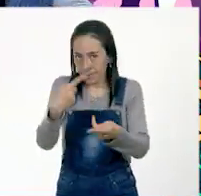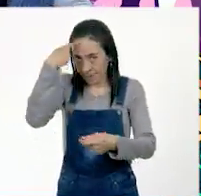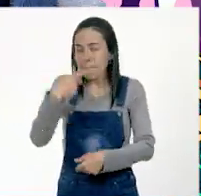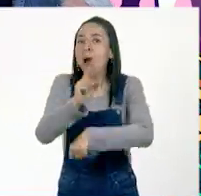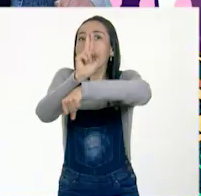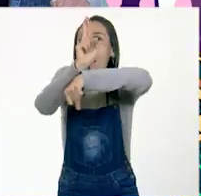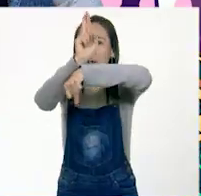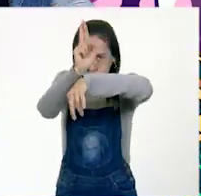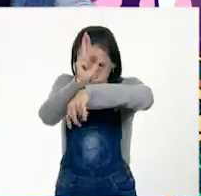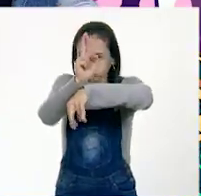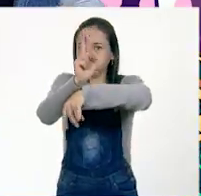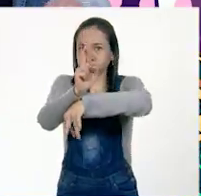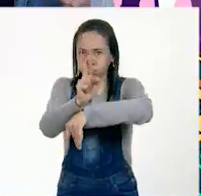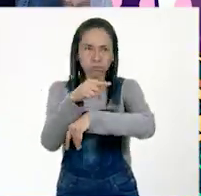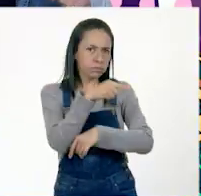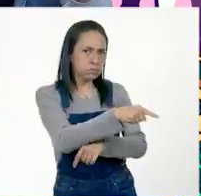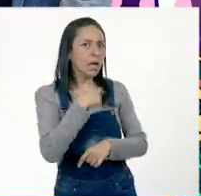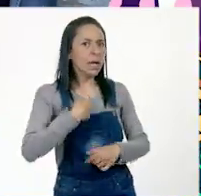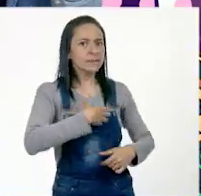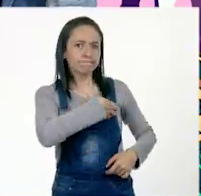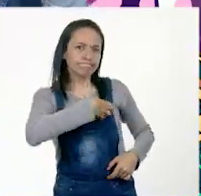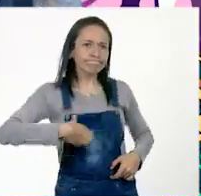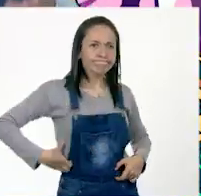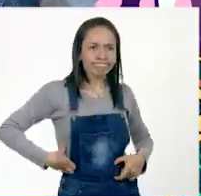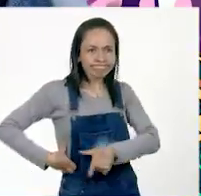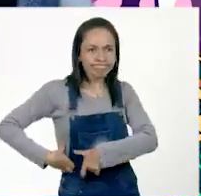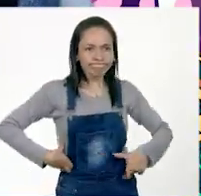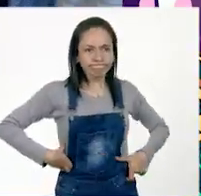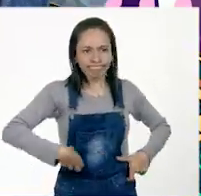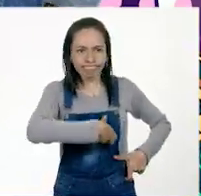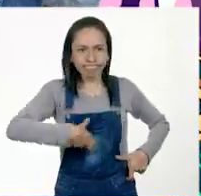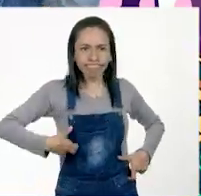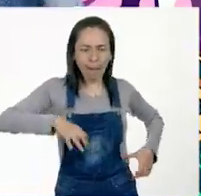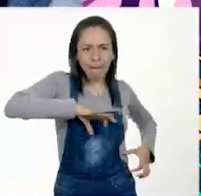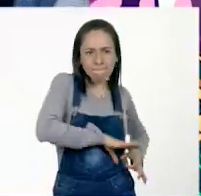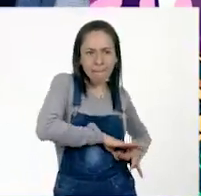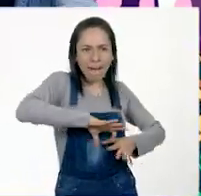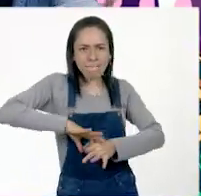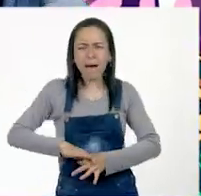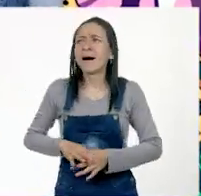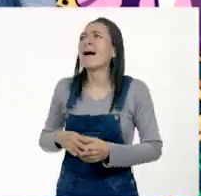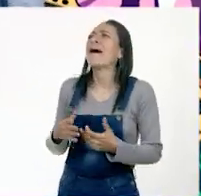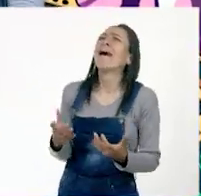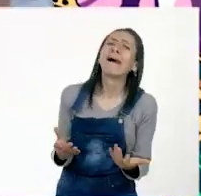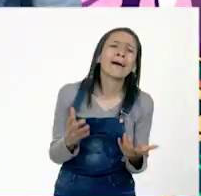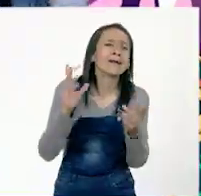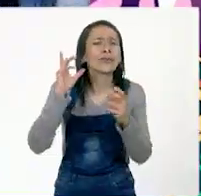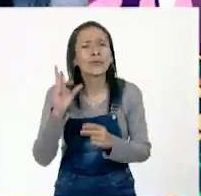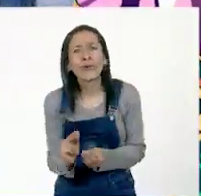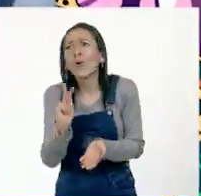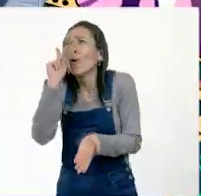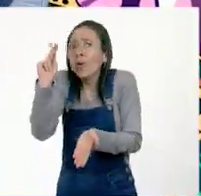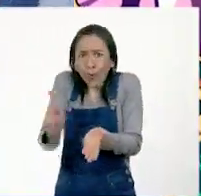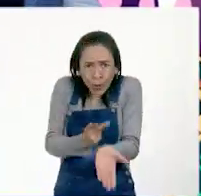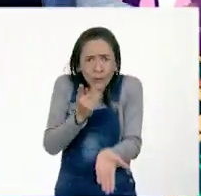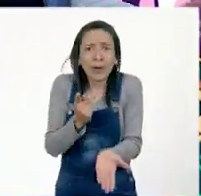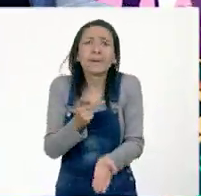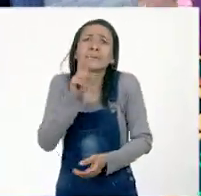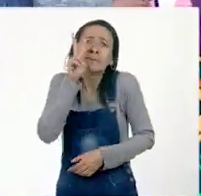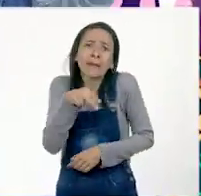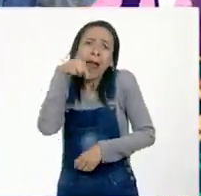¡Abróchate tu cinturón! ¡Oh, no! ¿Y ahora qué pasa? ¡Nunca terminan las sorpresas en este viaje